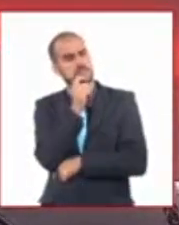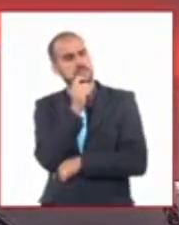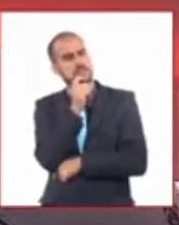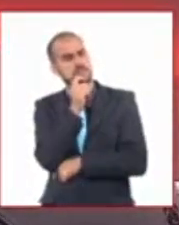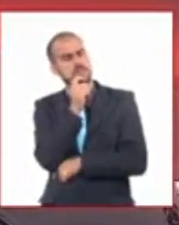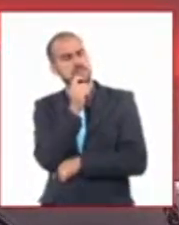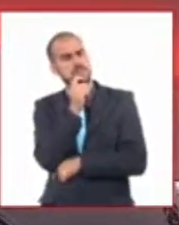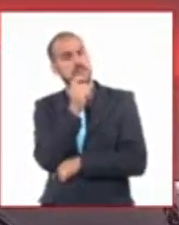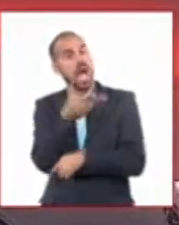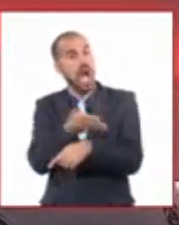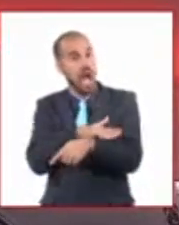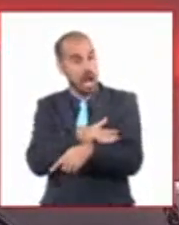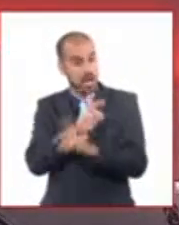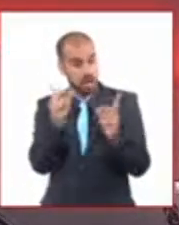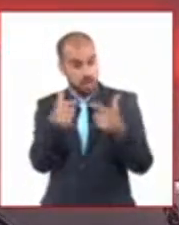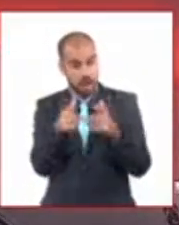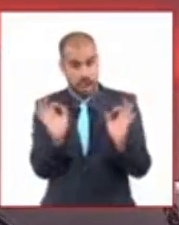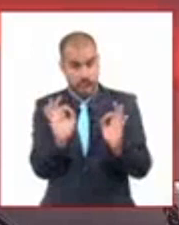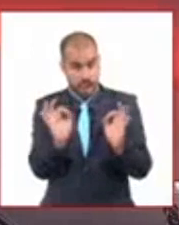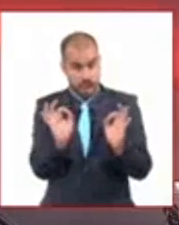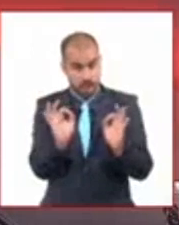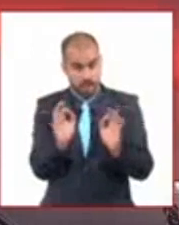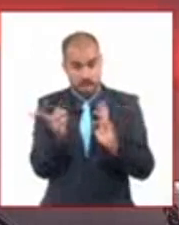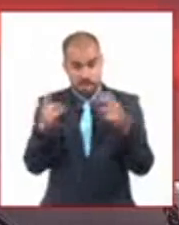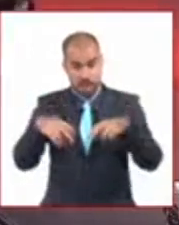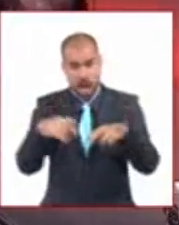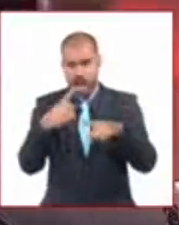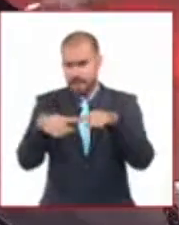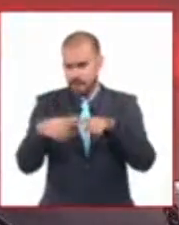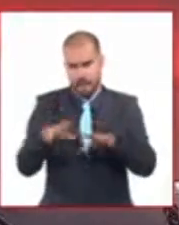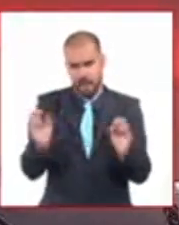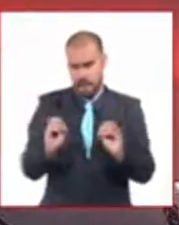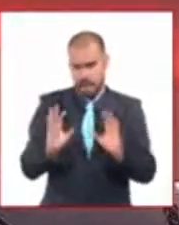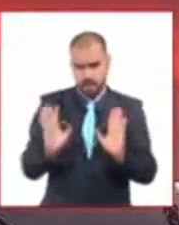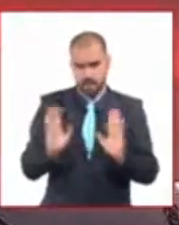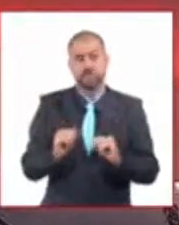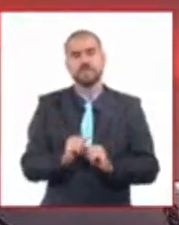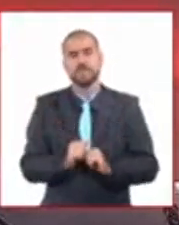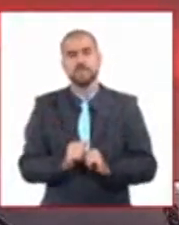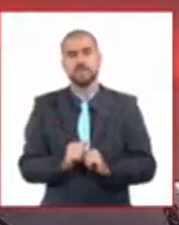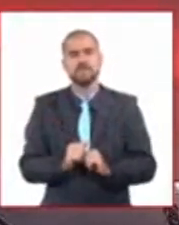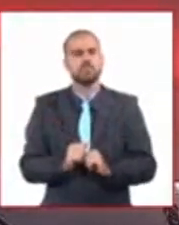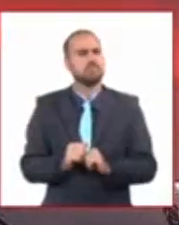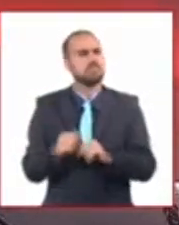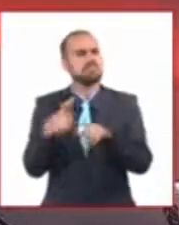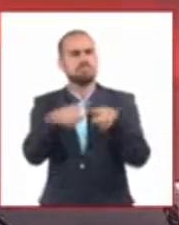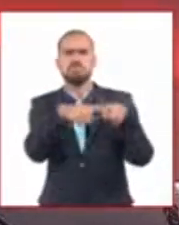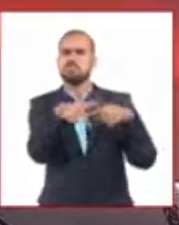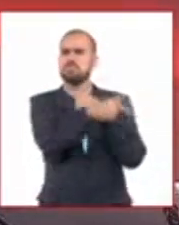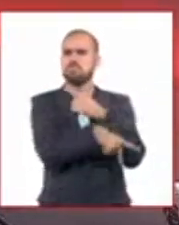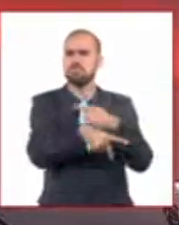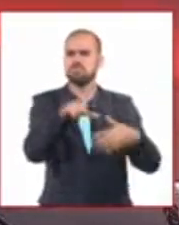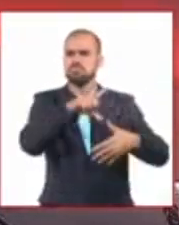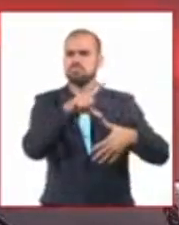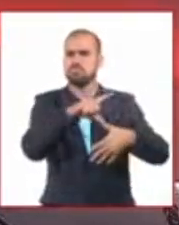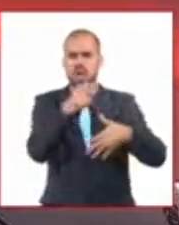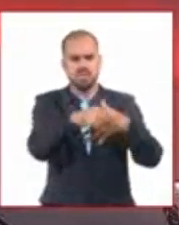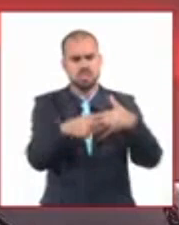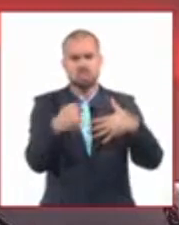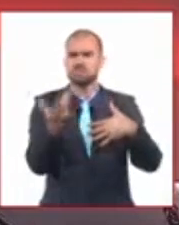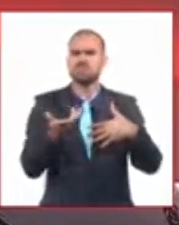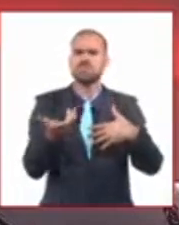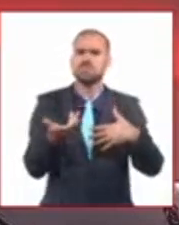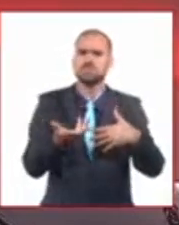de reunirse bilateralmente y qué pasó con el resto de los países de américa latina y el caribe